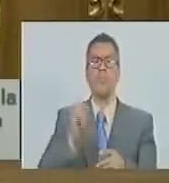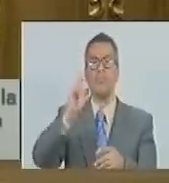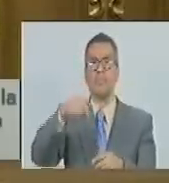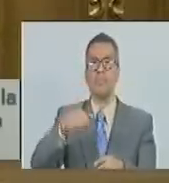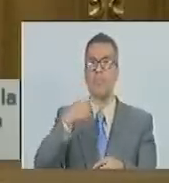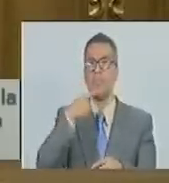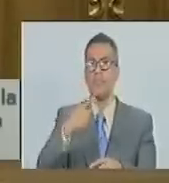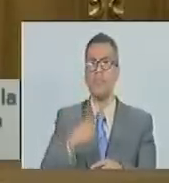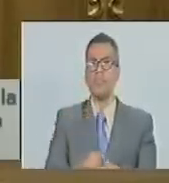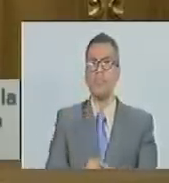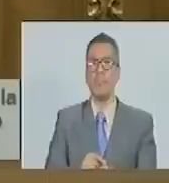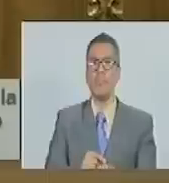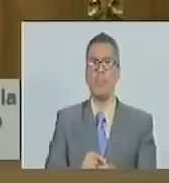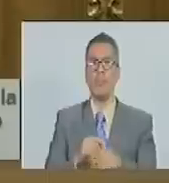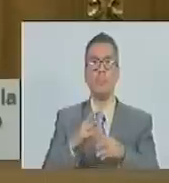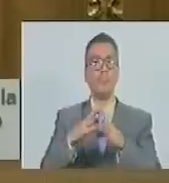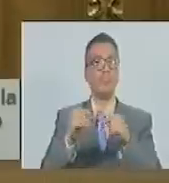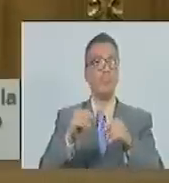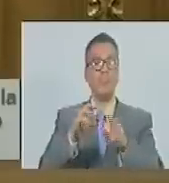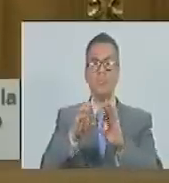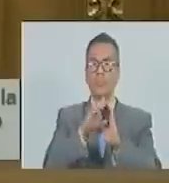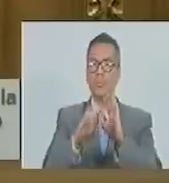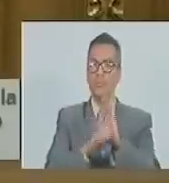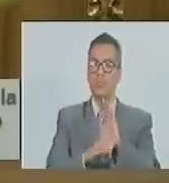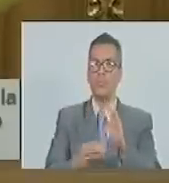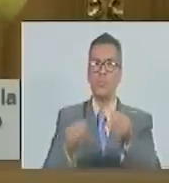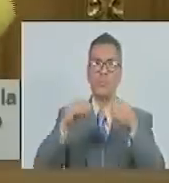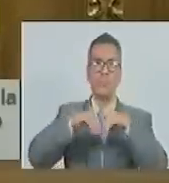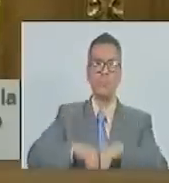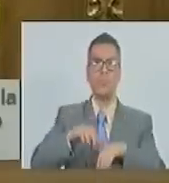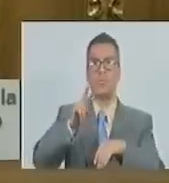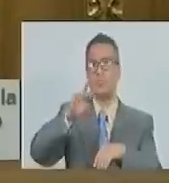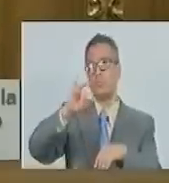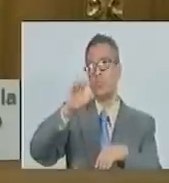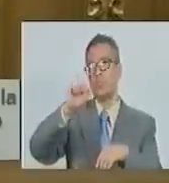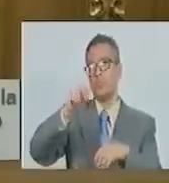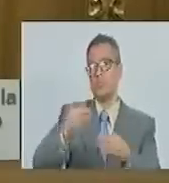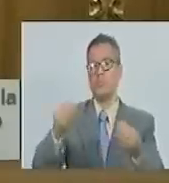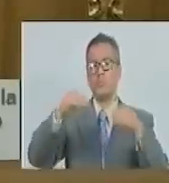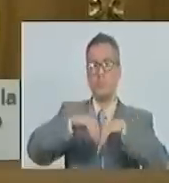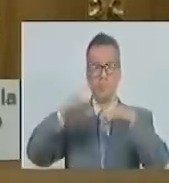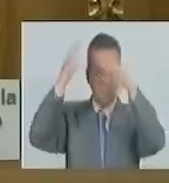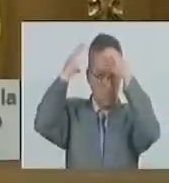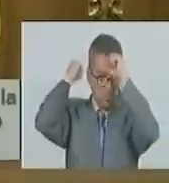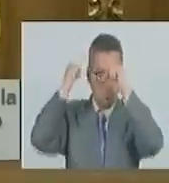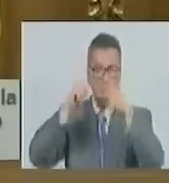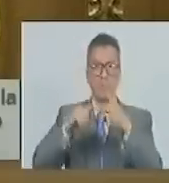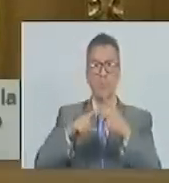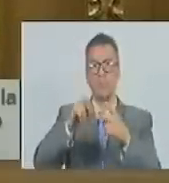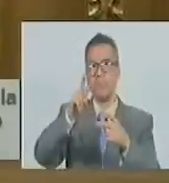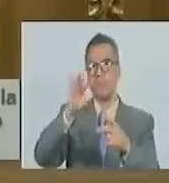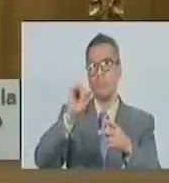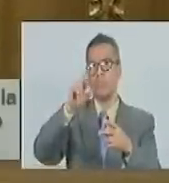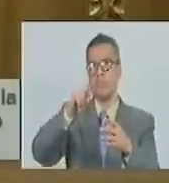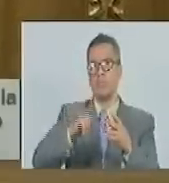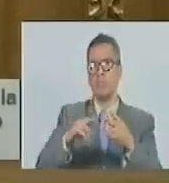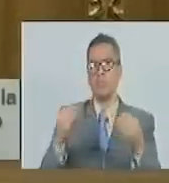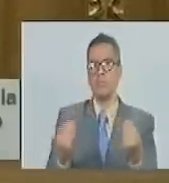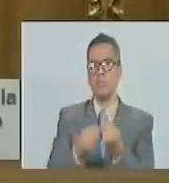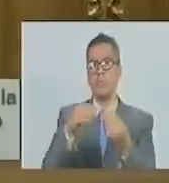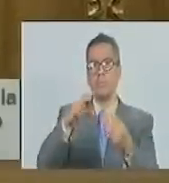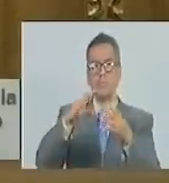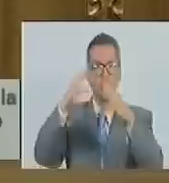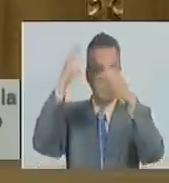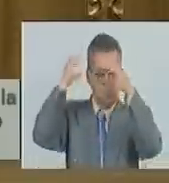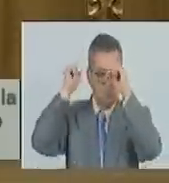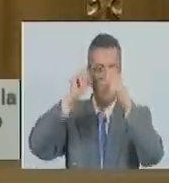además violenta toda la convención, la Convención de Viena de Relaciones Diplomáticas, Convención de Viena de Relaciones Consulares,